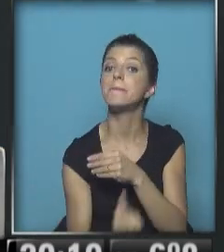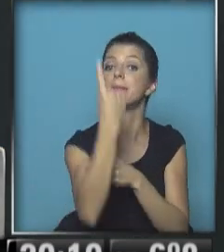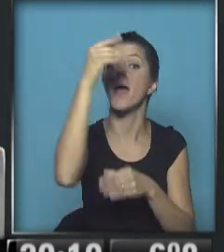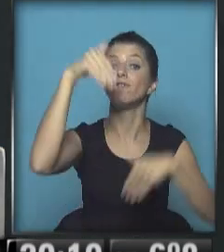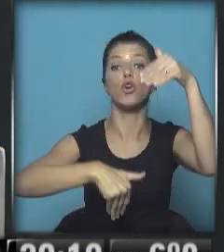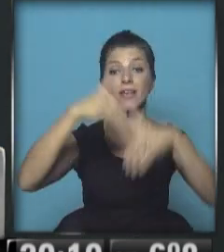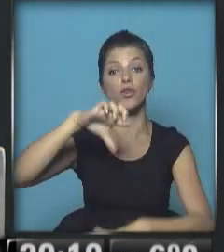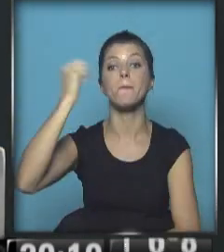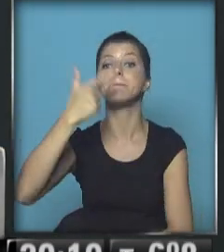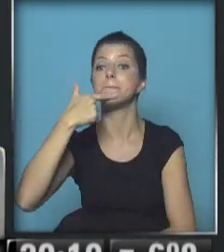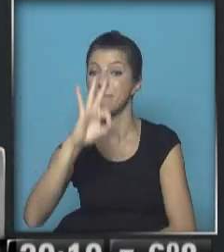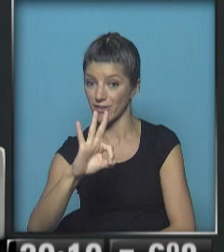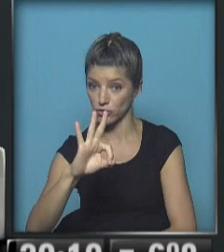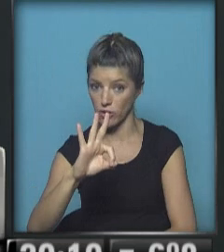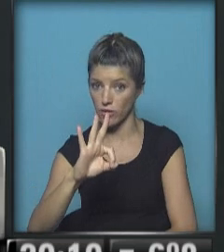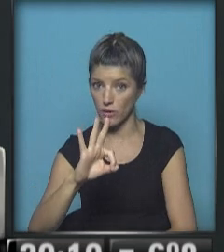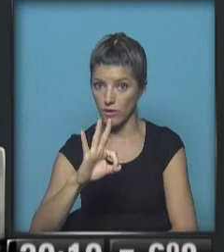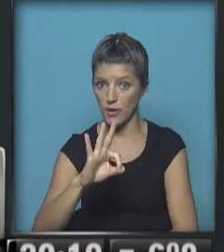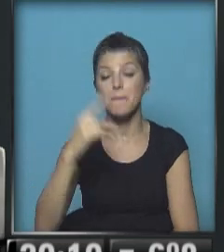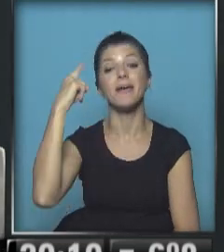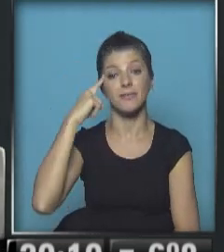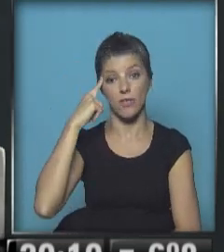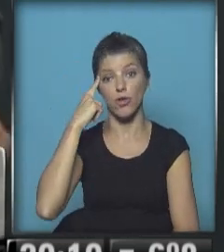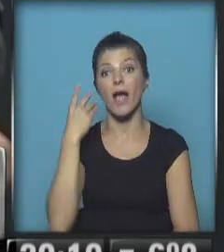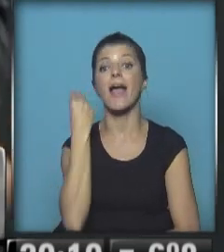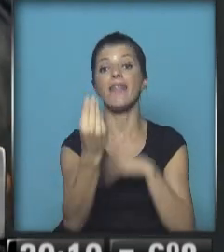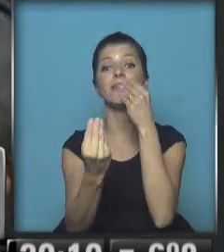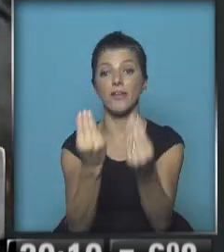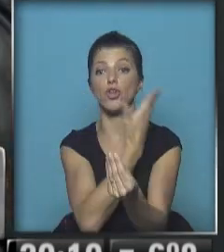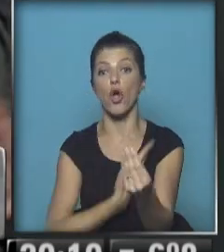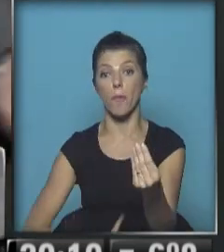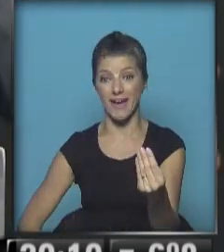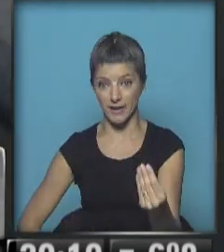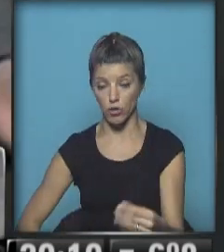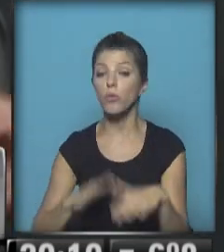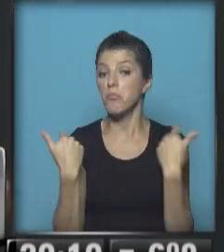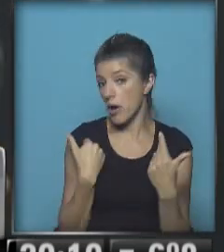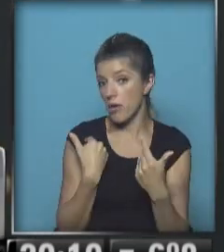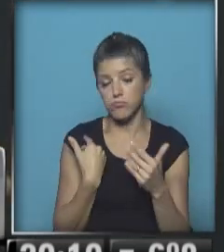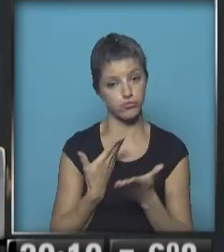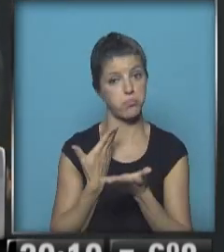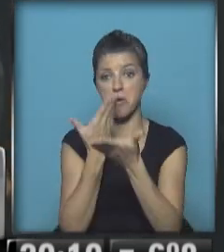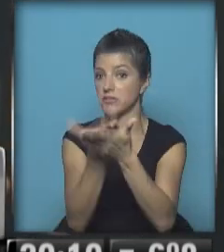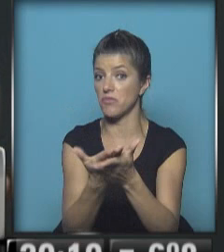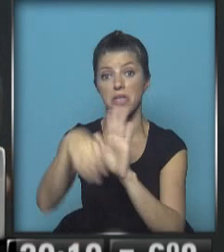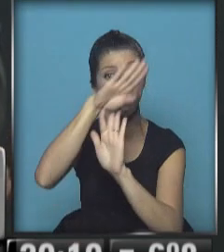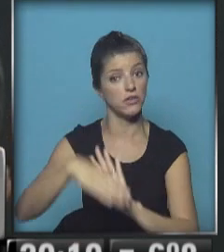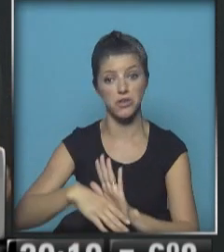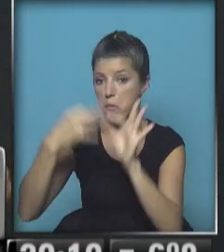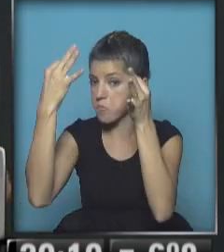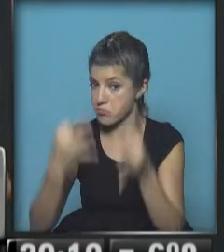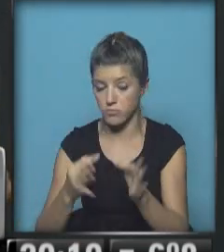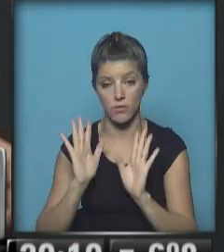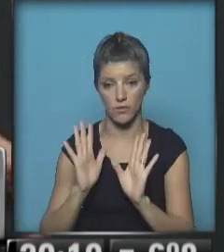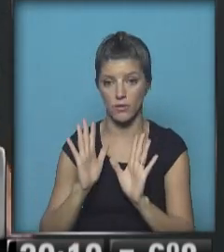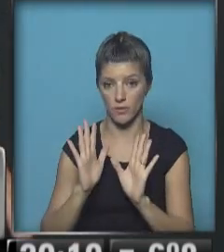simultánea obligatoria para candidato a gobernador lo podrá hacer presentándose en el partido con una lista en las condiciones en que